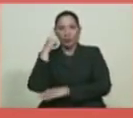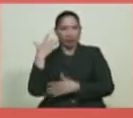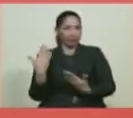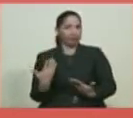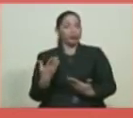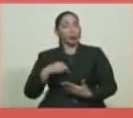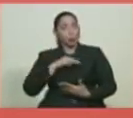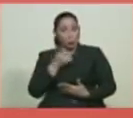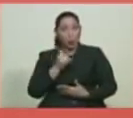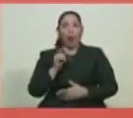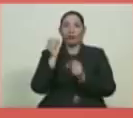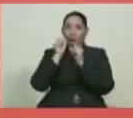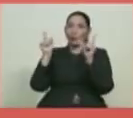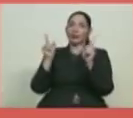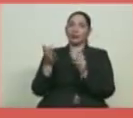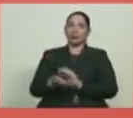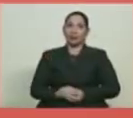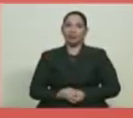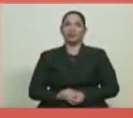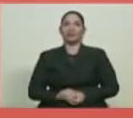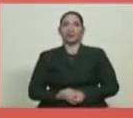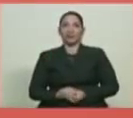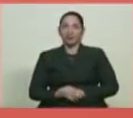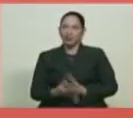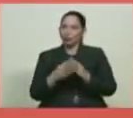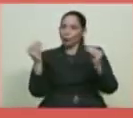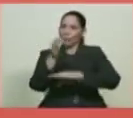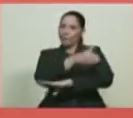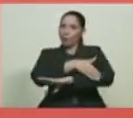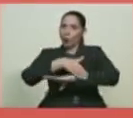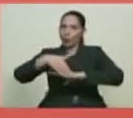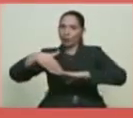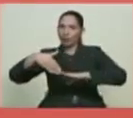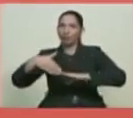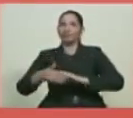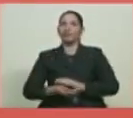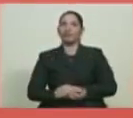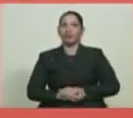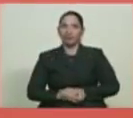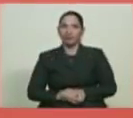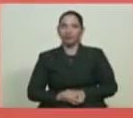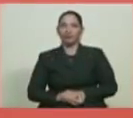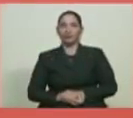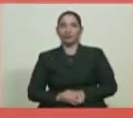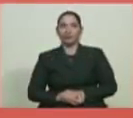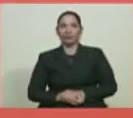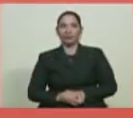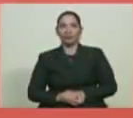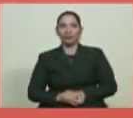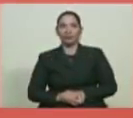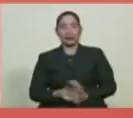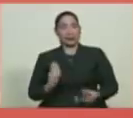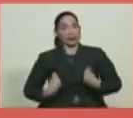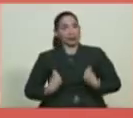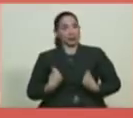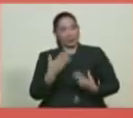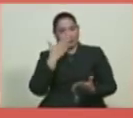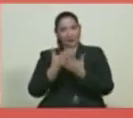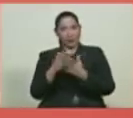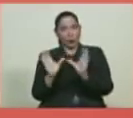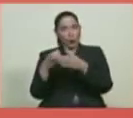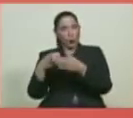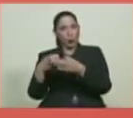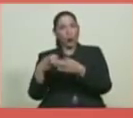una sorpresita, sobre todo en las zonas de frontera. Sobre todo en las zonas de frontera. Frente a esa desesperación, las oligarquías